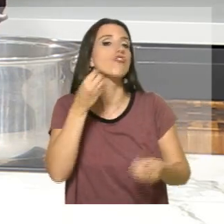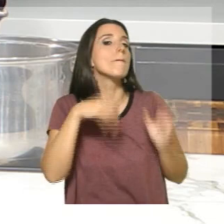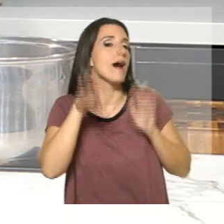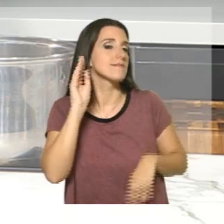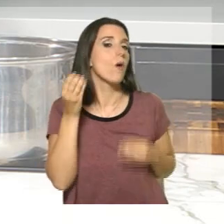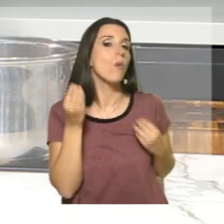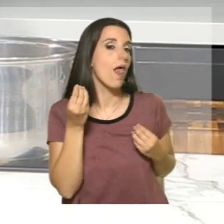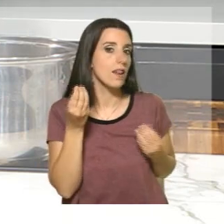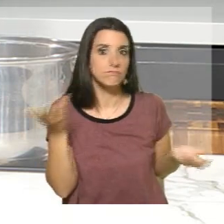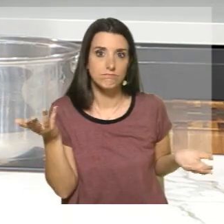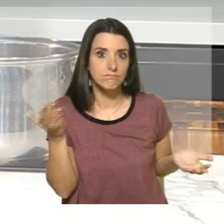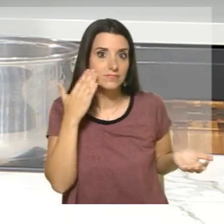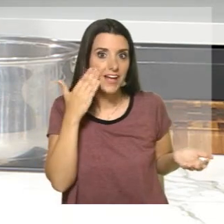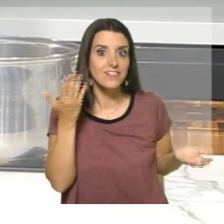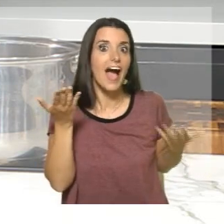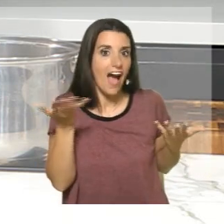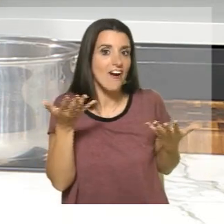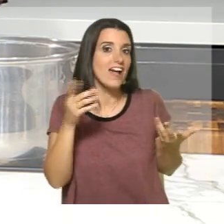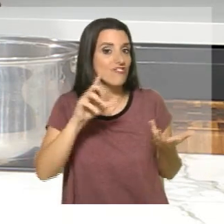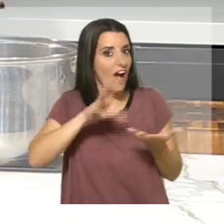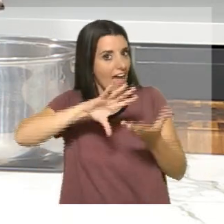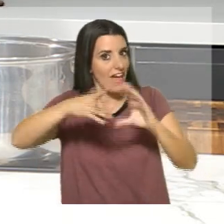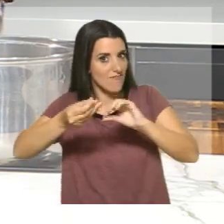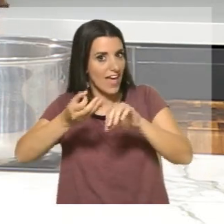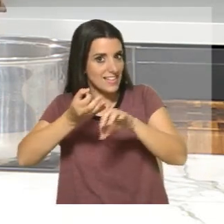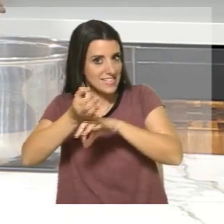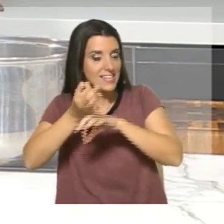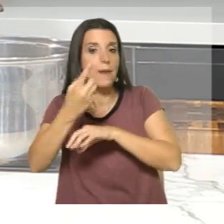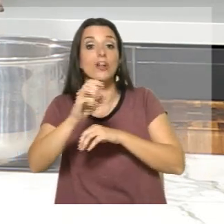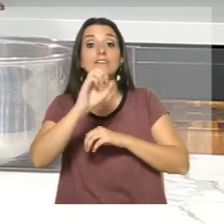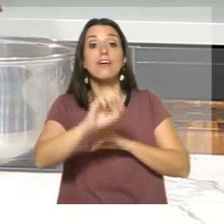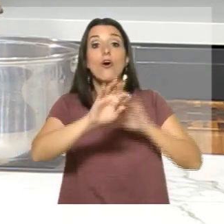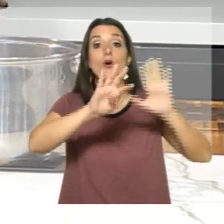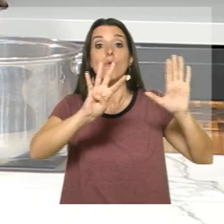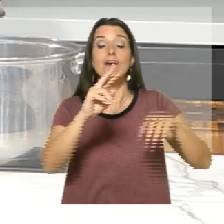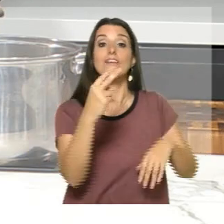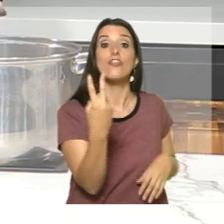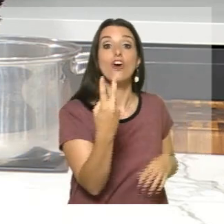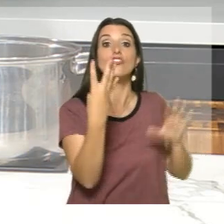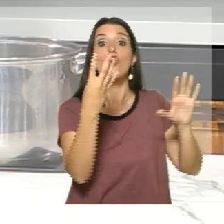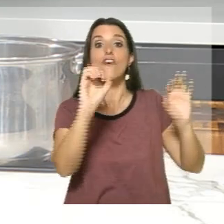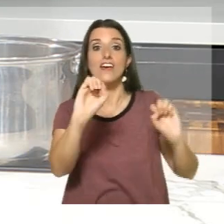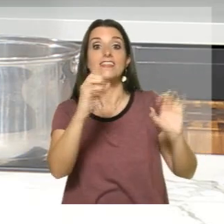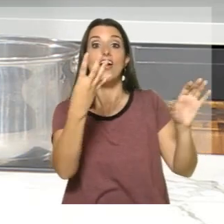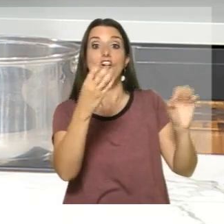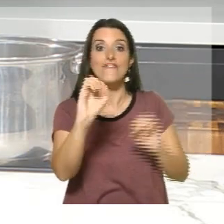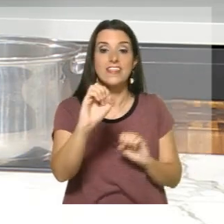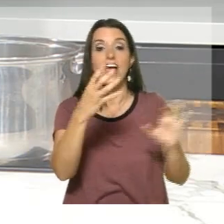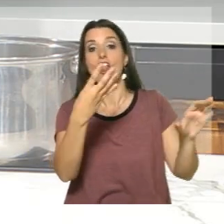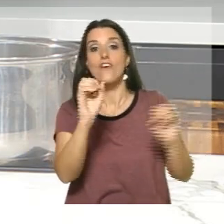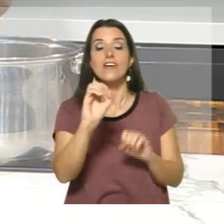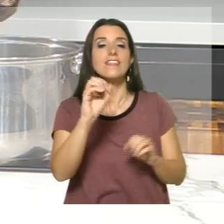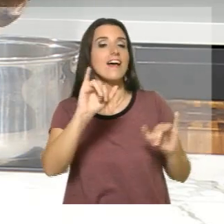Sí, para saber. Porque ahora le vamos a dar la vuelta con este pollo a la cerveza. 092 90 90 90. ¿Poniste pollito al horno?